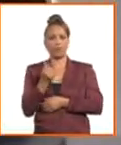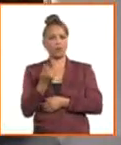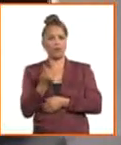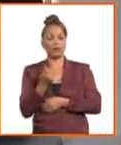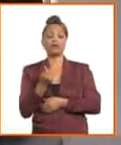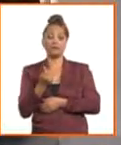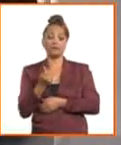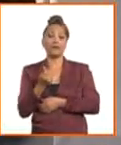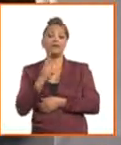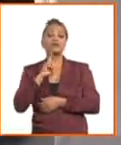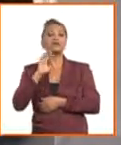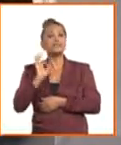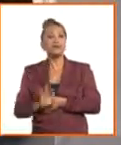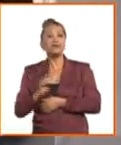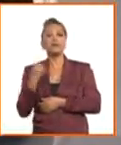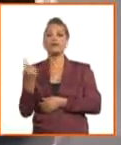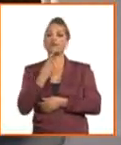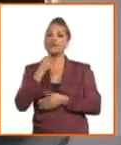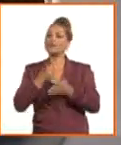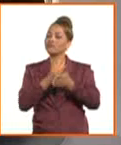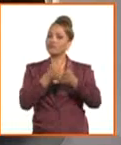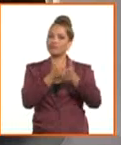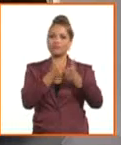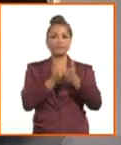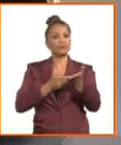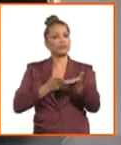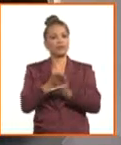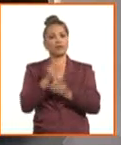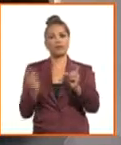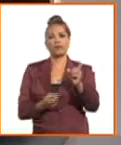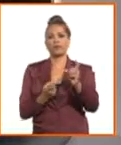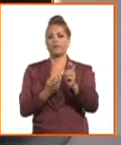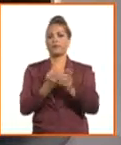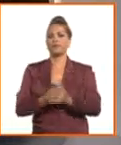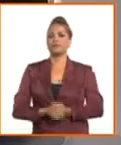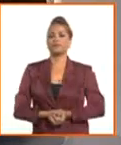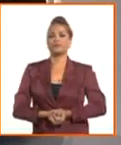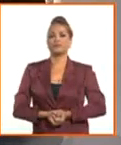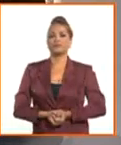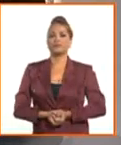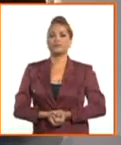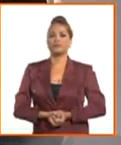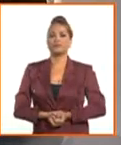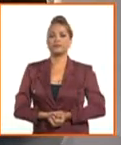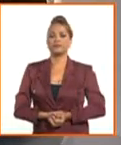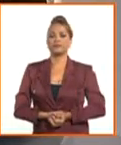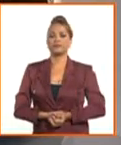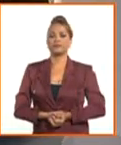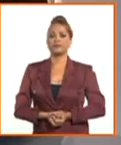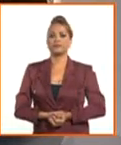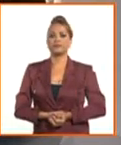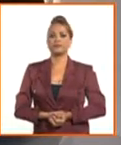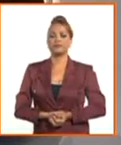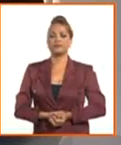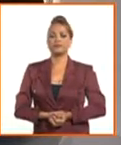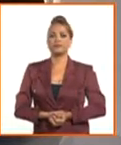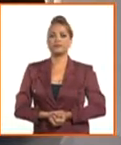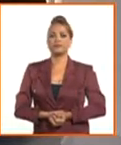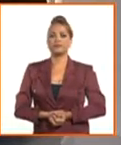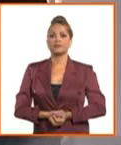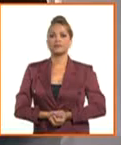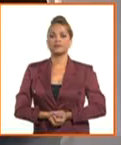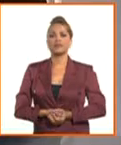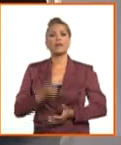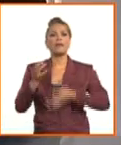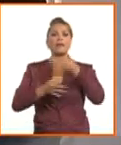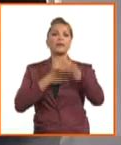decimos, a nosotros nos toca enfrentar lo que tenemos del lado acá, ¿no? Entonces, a lo que nos vamos a referir hoy